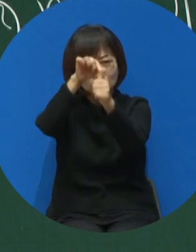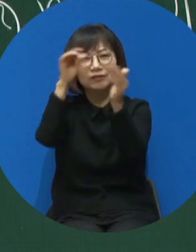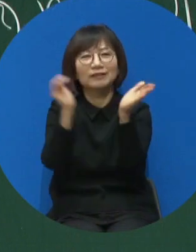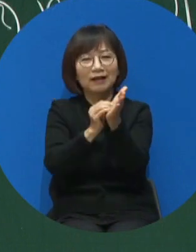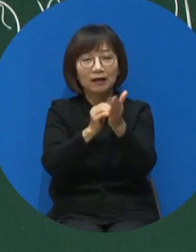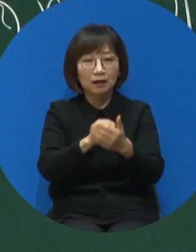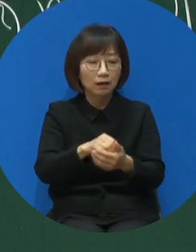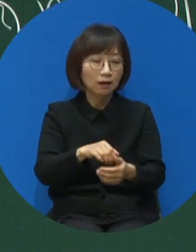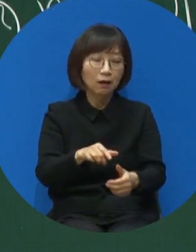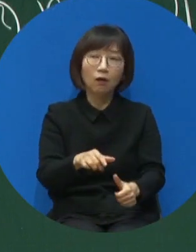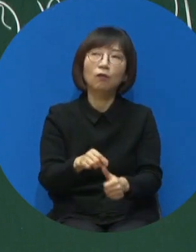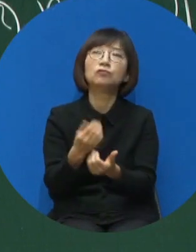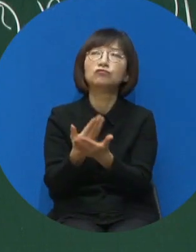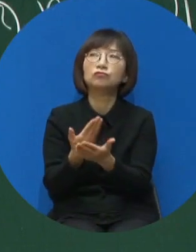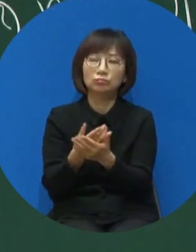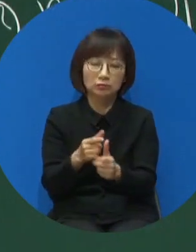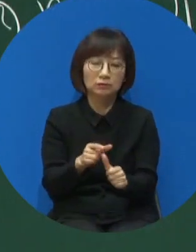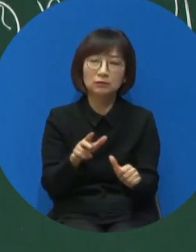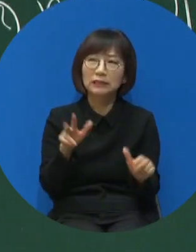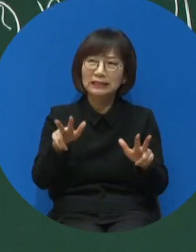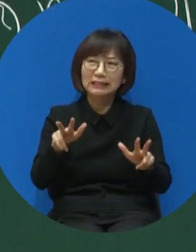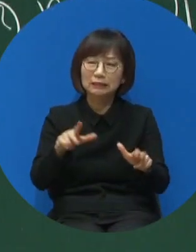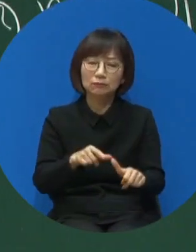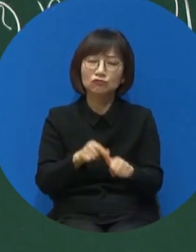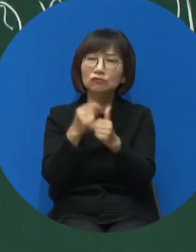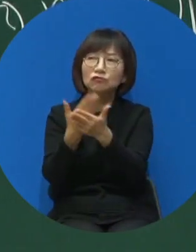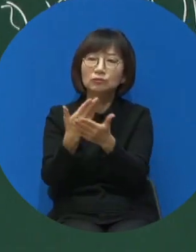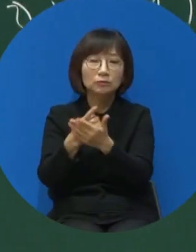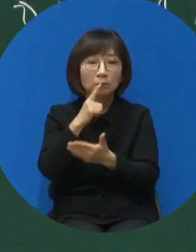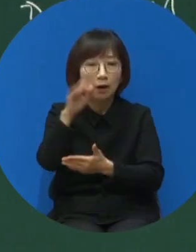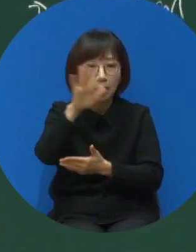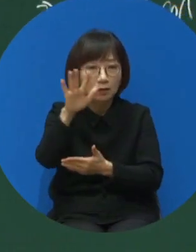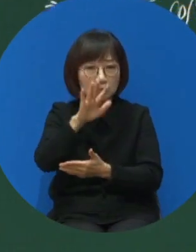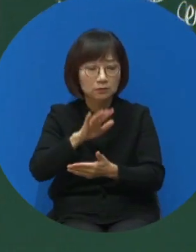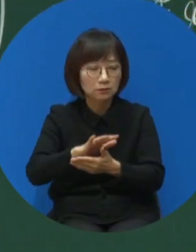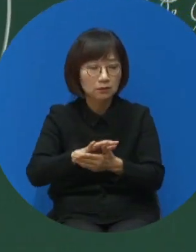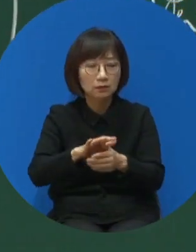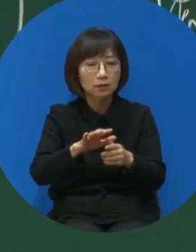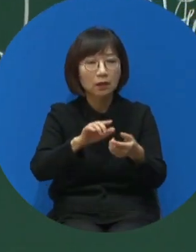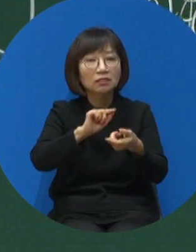cráneo tenía que haber dicho dios saca mi vida de esta sepultura verdad brothers